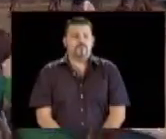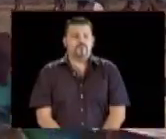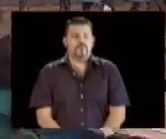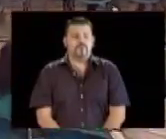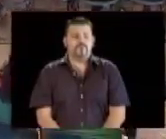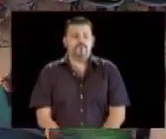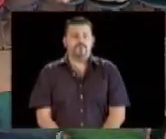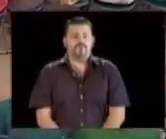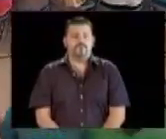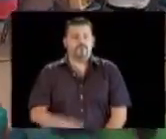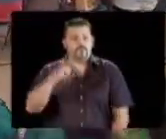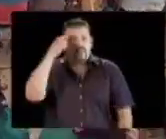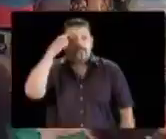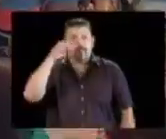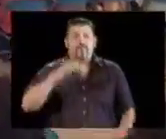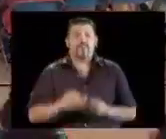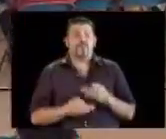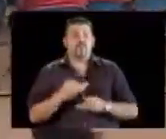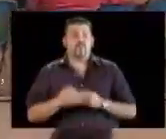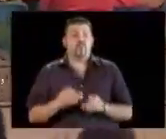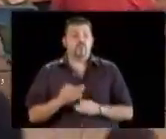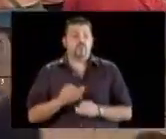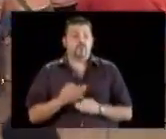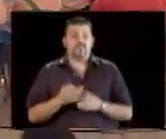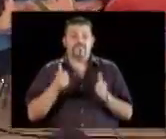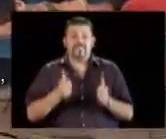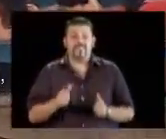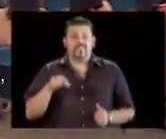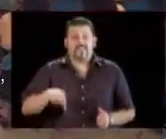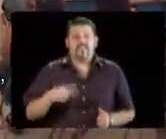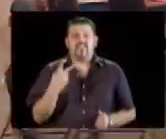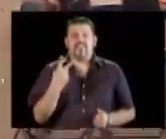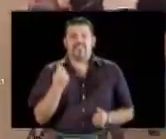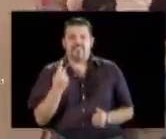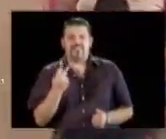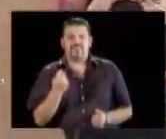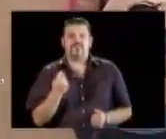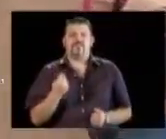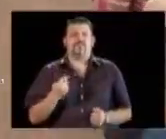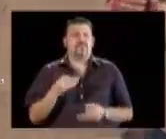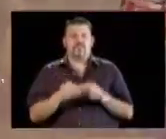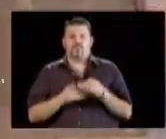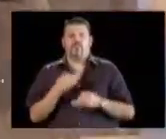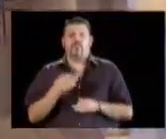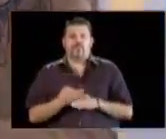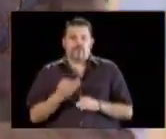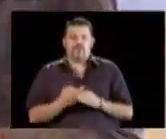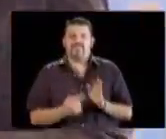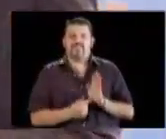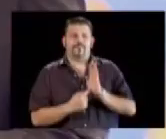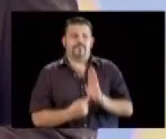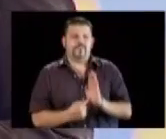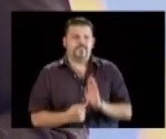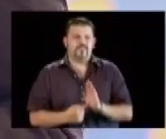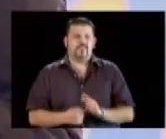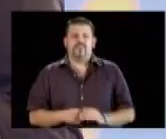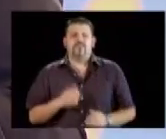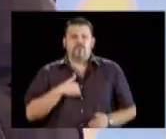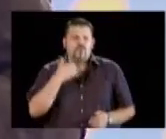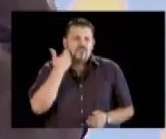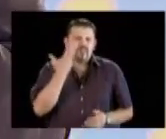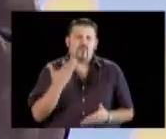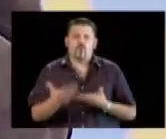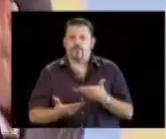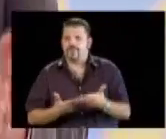Y para todos los que se quedan con nosotros en la televisión, todos los demás países que están presentes, simple y sencillamente